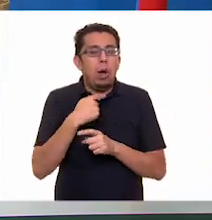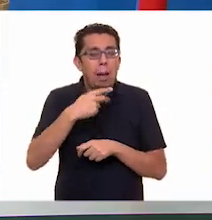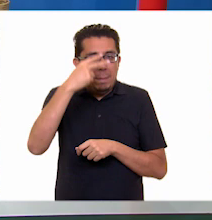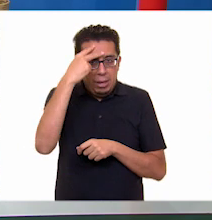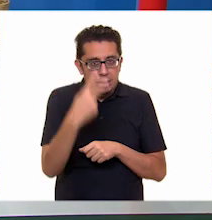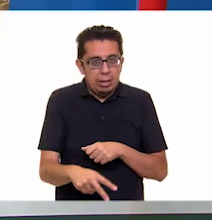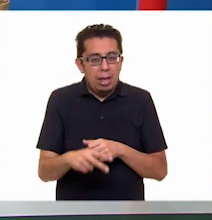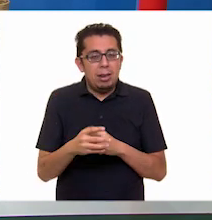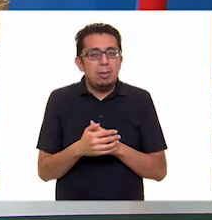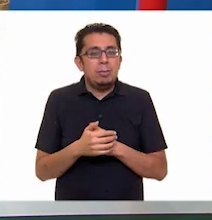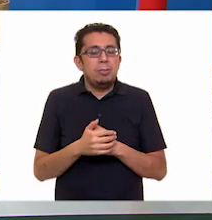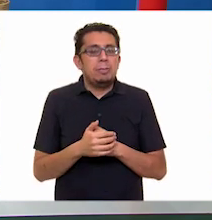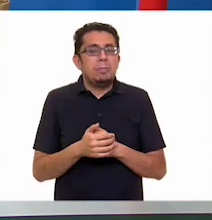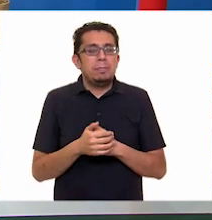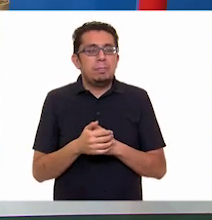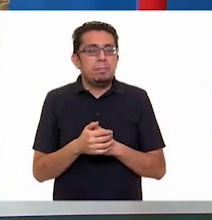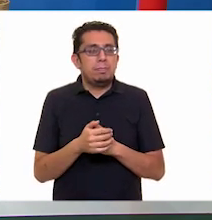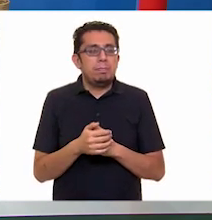Muy bien.